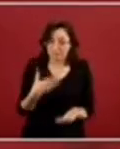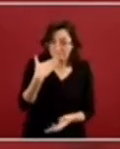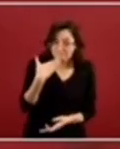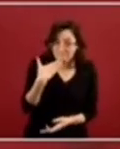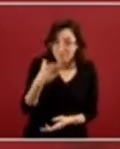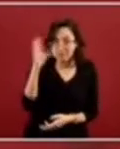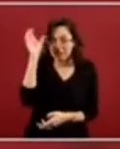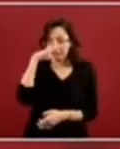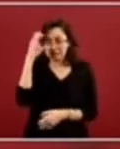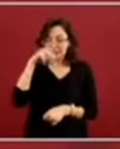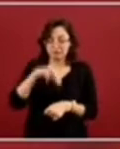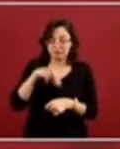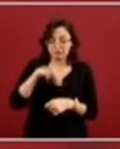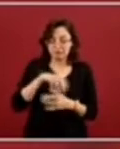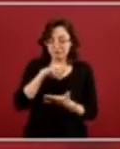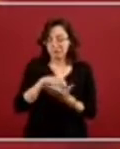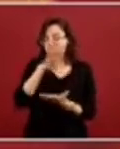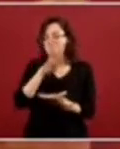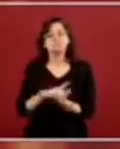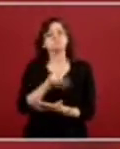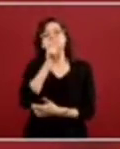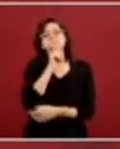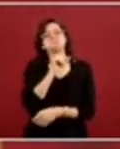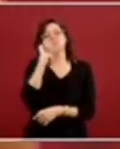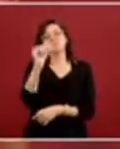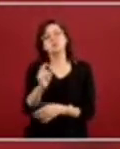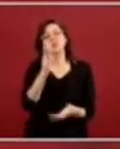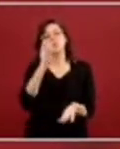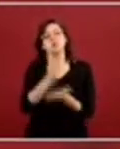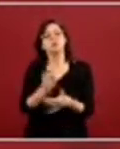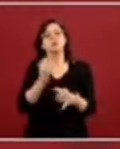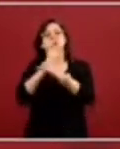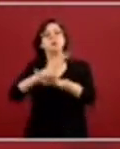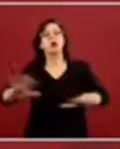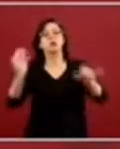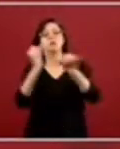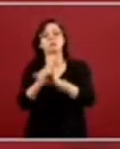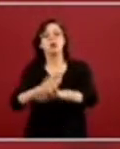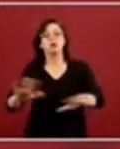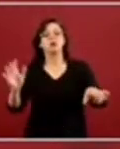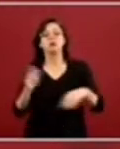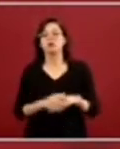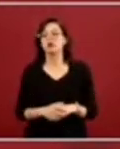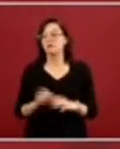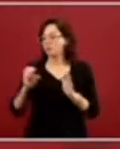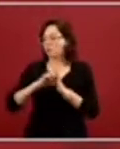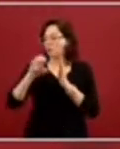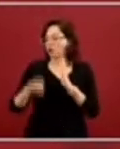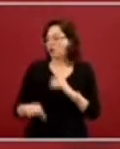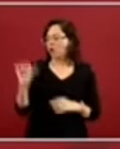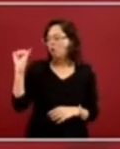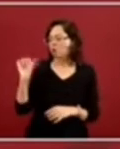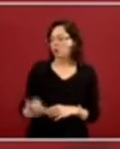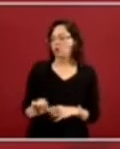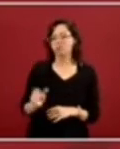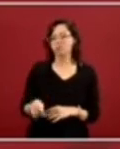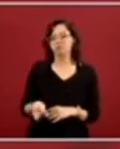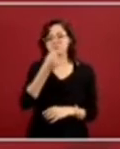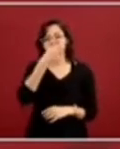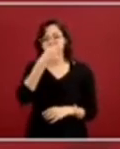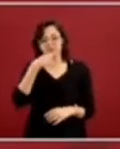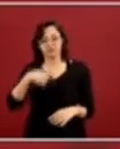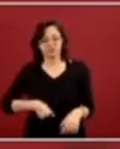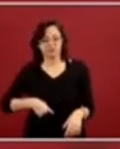sin una clara representatividad, se empieza a hacer una cadena de información. Hoy, por ejemplo, salió de un medicamento antiparasitario que se